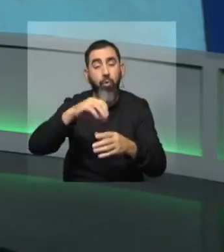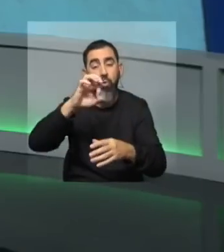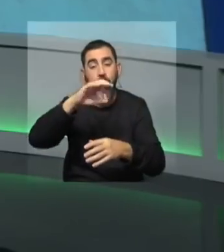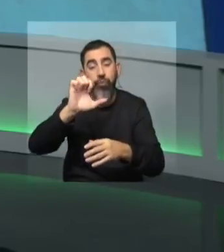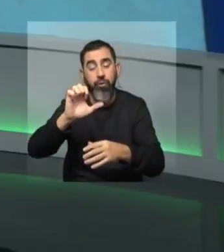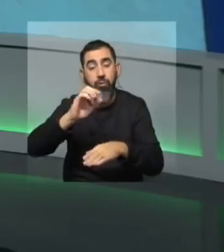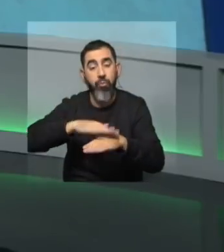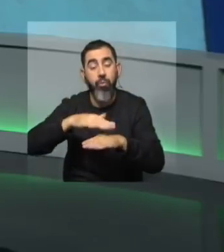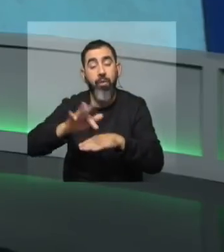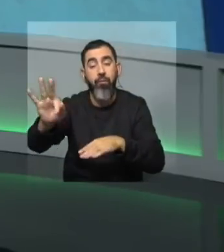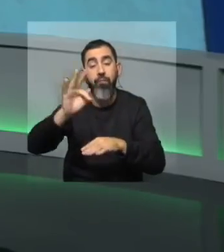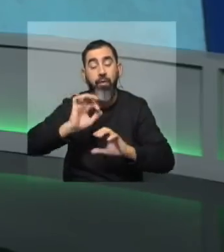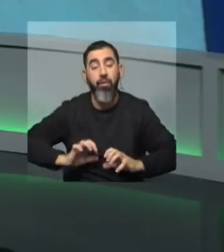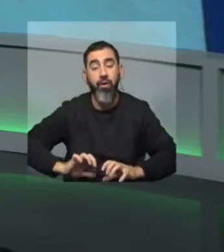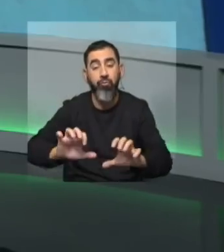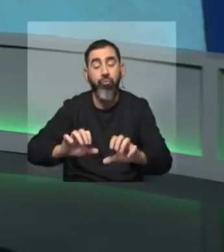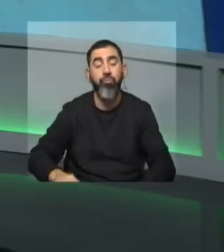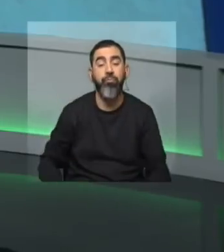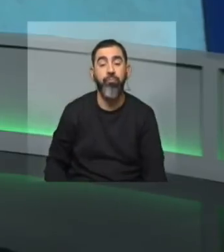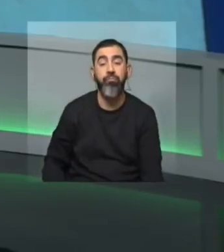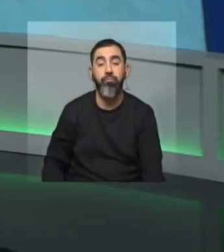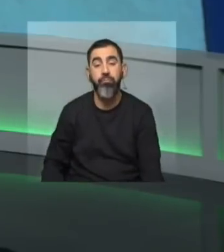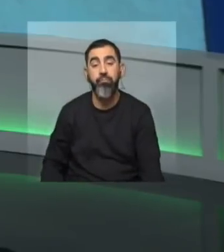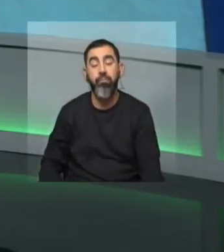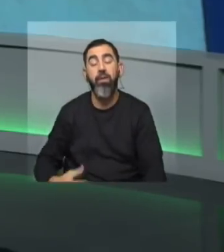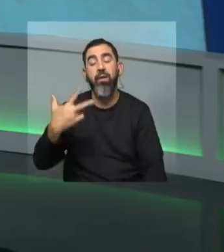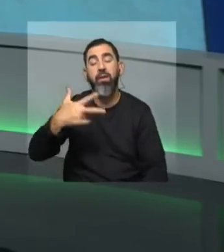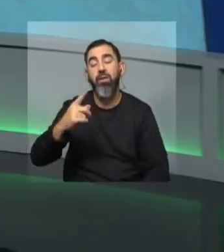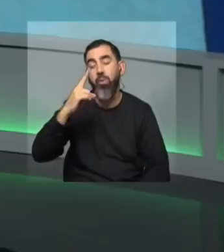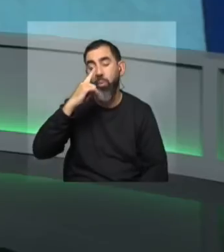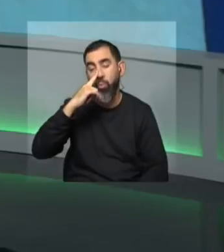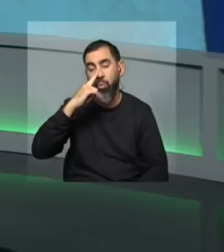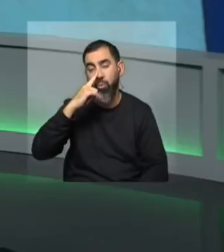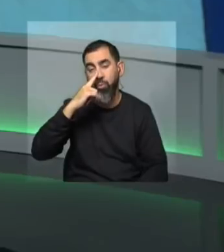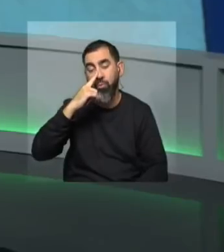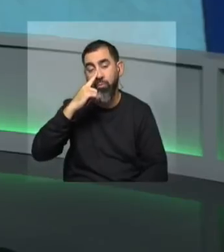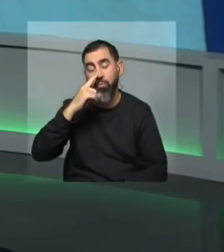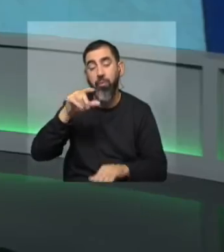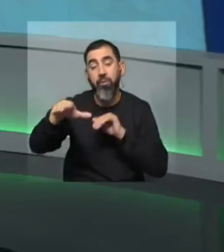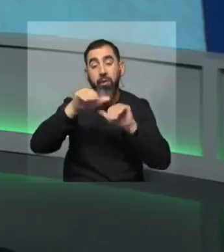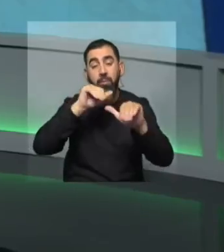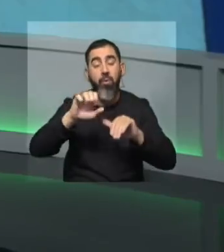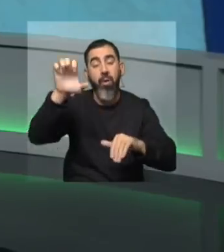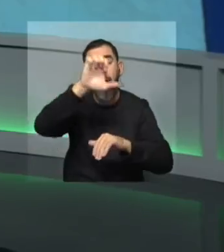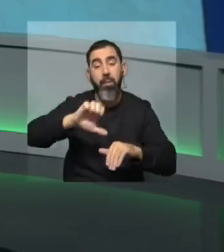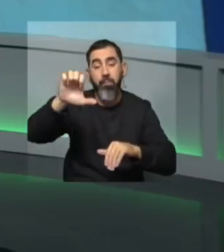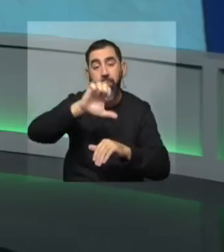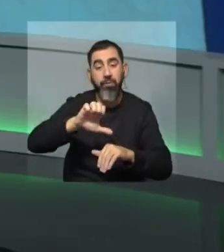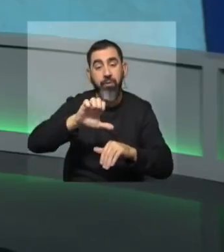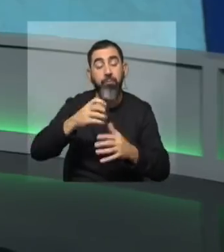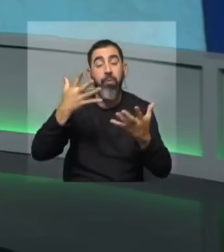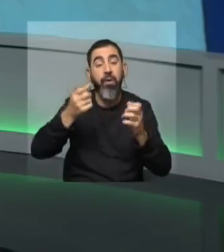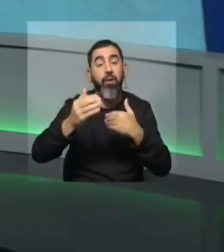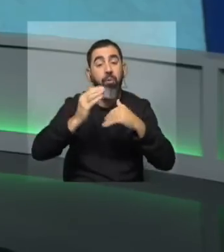por parte de la Federación de Funcionarios de OSCE. Esto fue el 13 de junio cuando se abrieron las ofertas para las empresas que